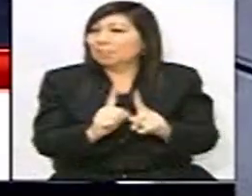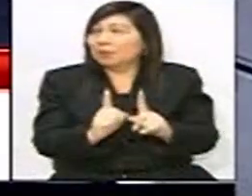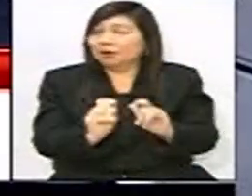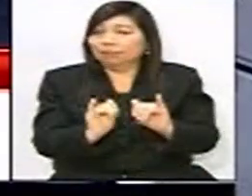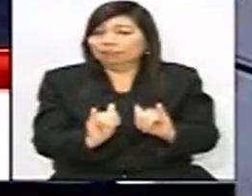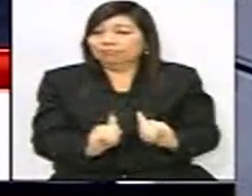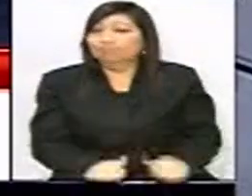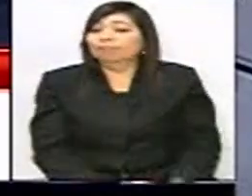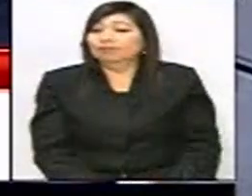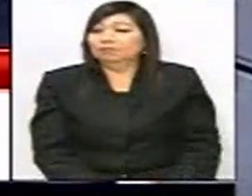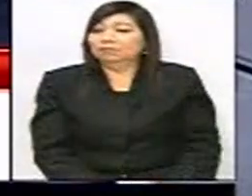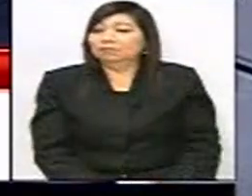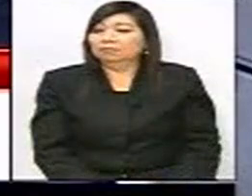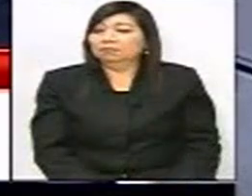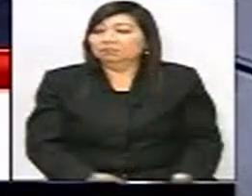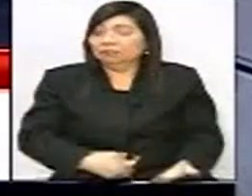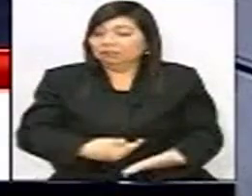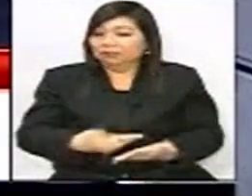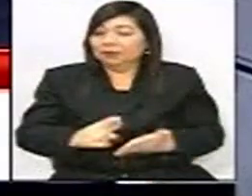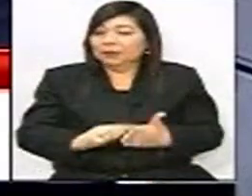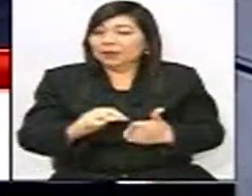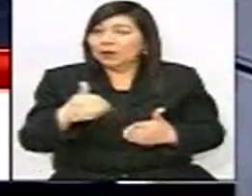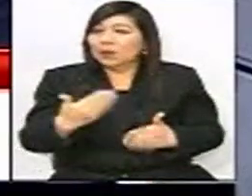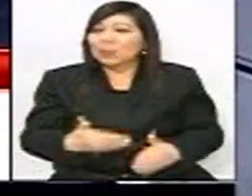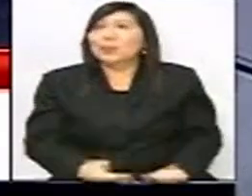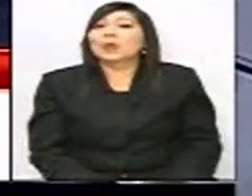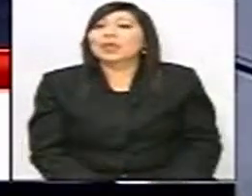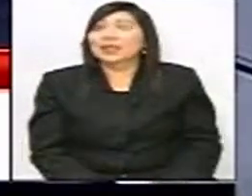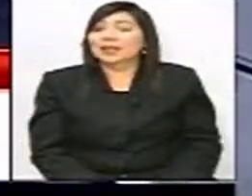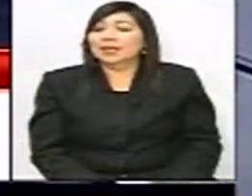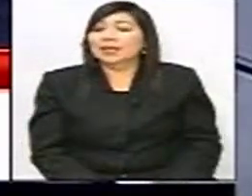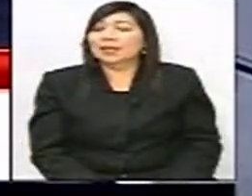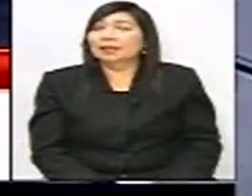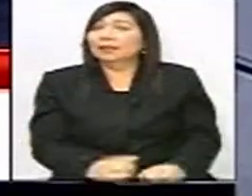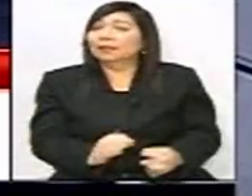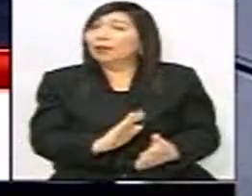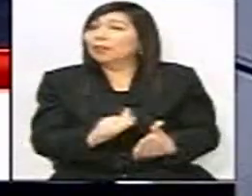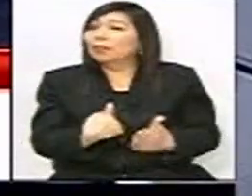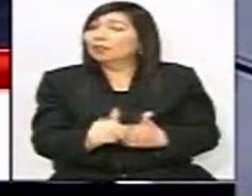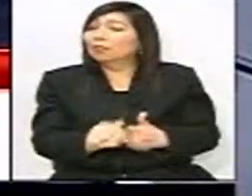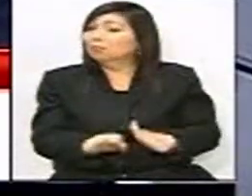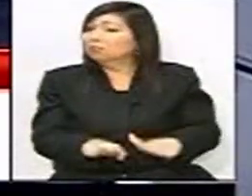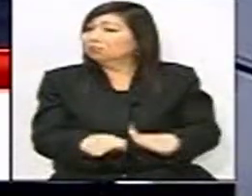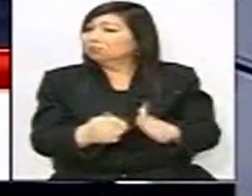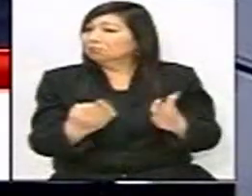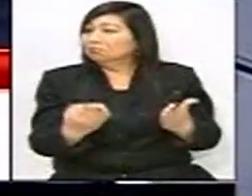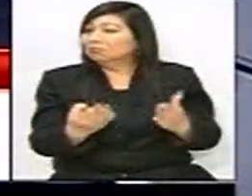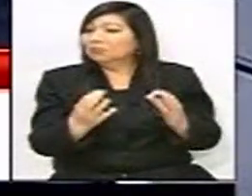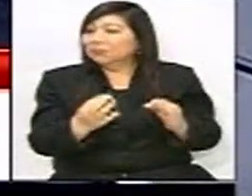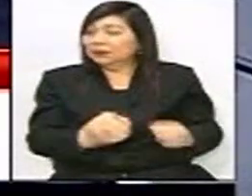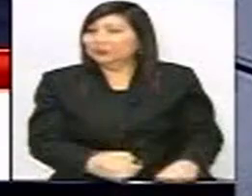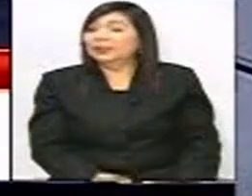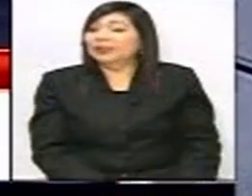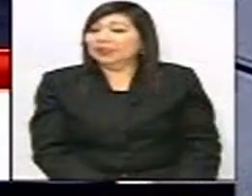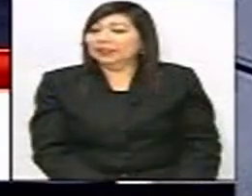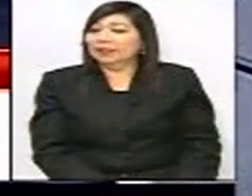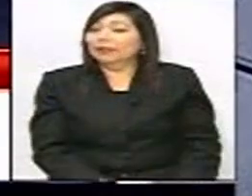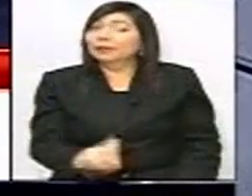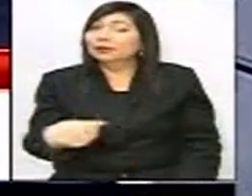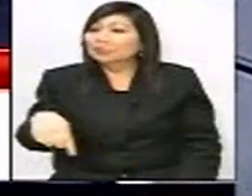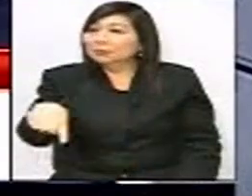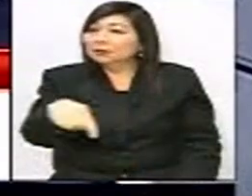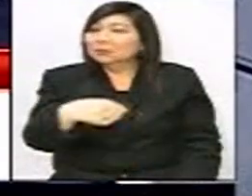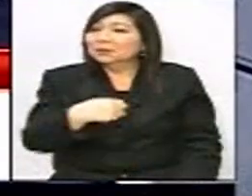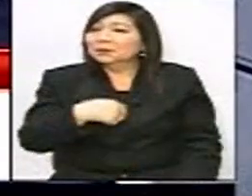que quedara pendiente la podemos transmitir luego. Y decirles, por cierto, que todas las puertas están abiertas. Nosotros